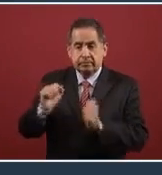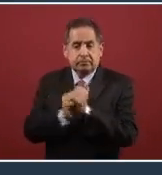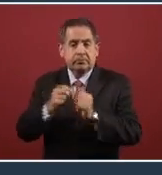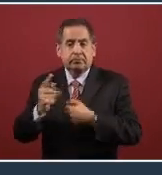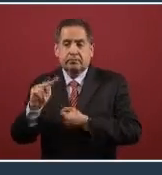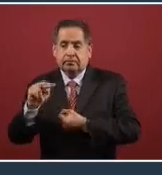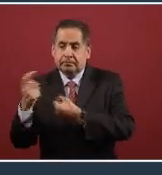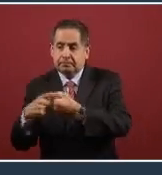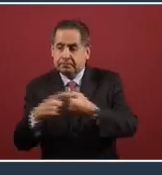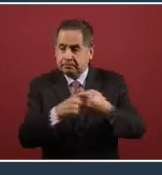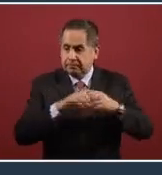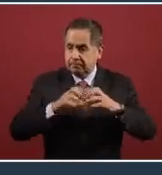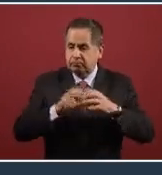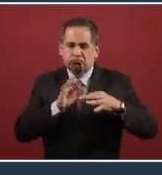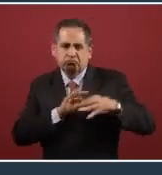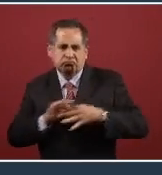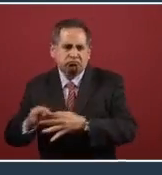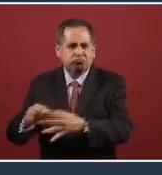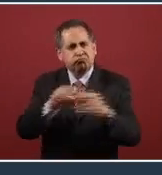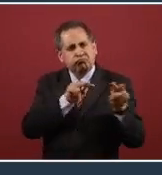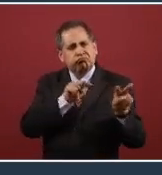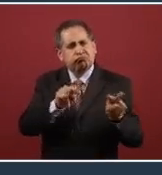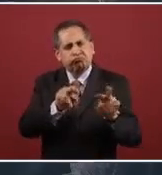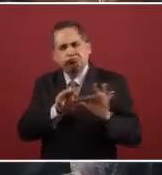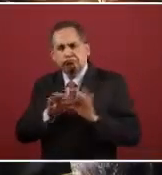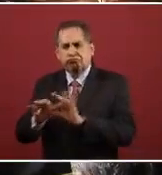públicos, unidos por las audiencias.